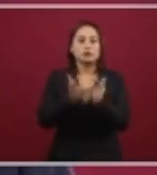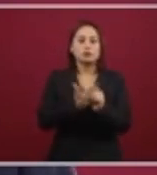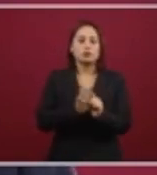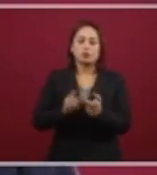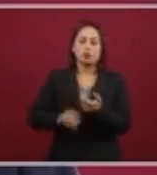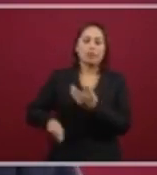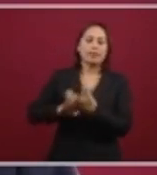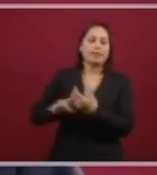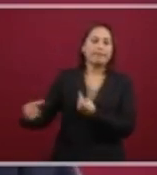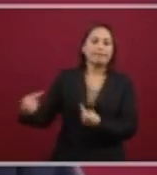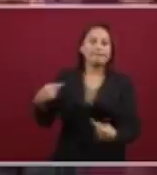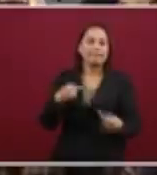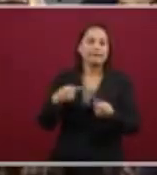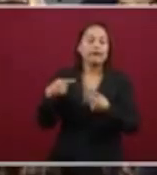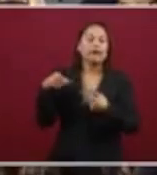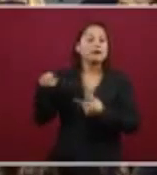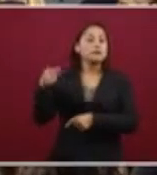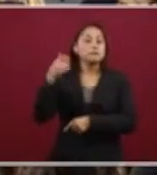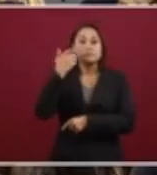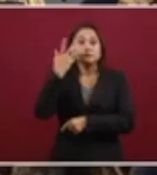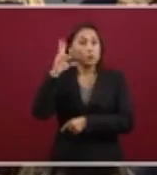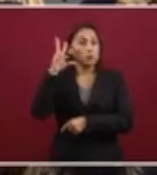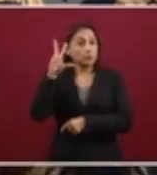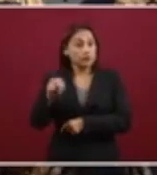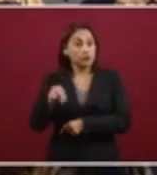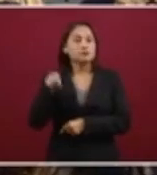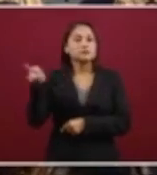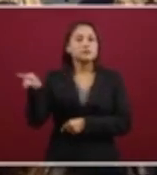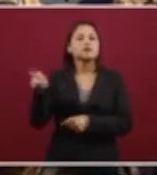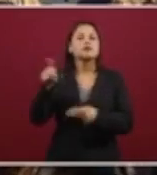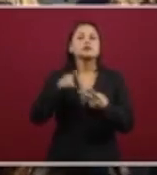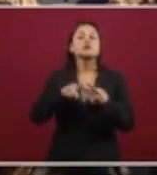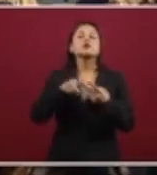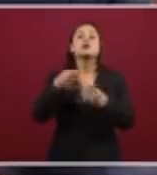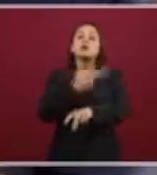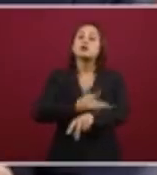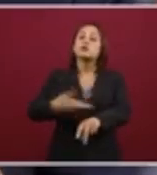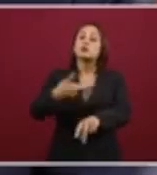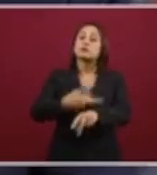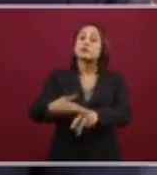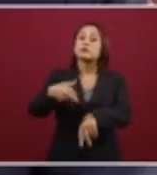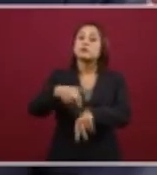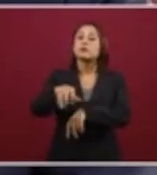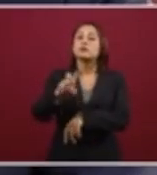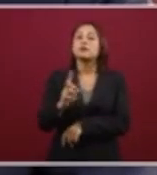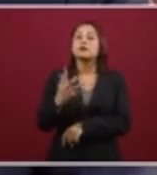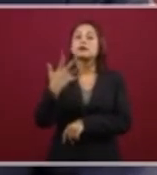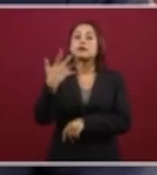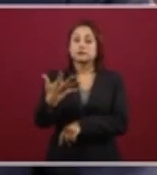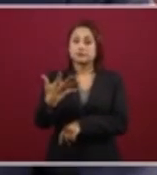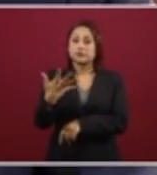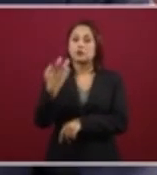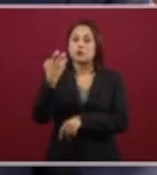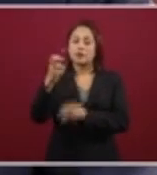no quieren tampoco la reforma al 35, que tiene que ver con la consulta,